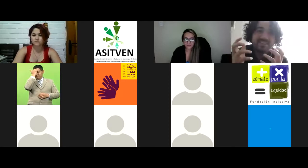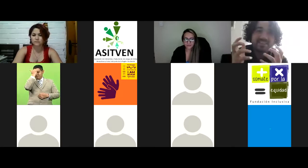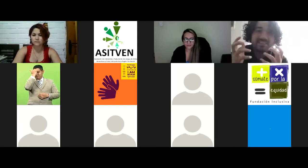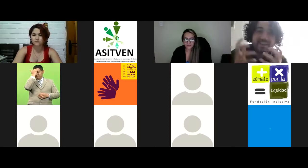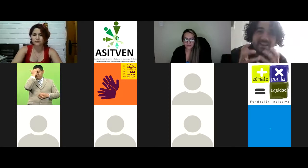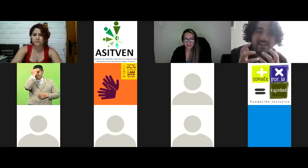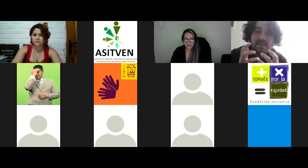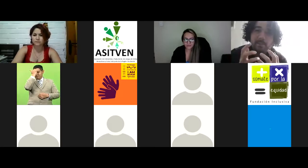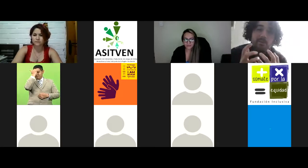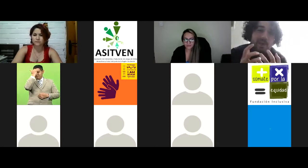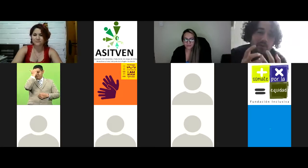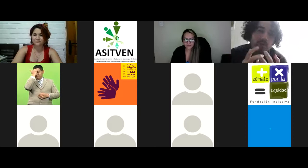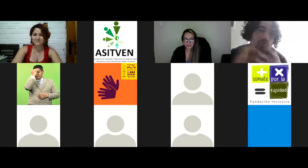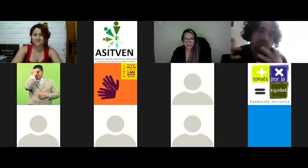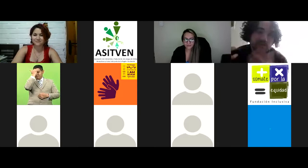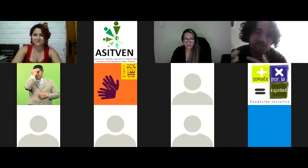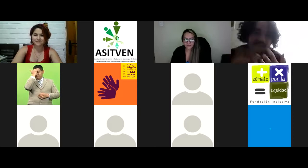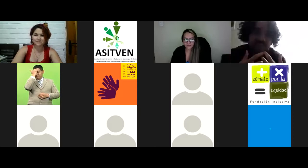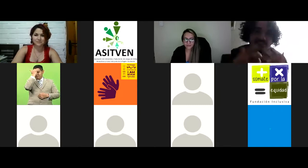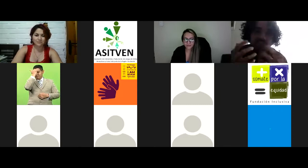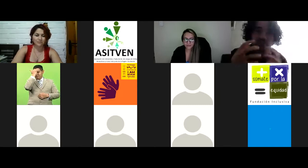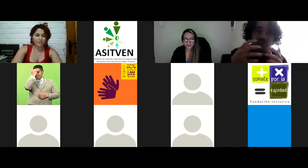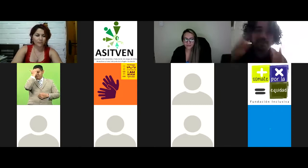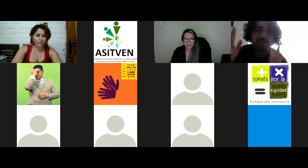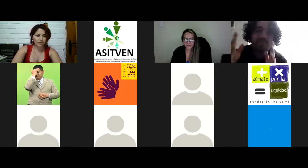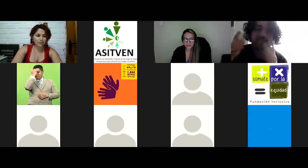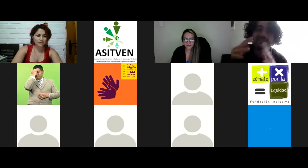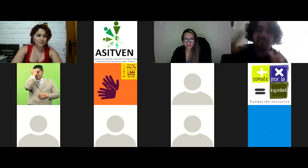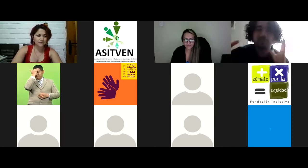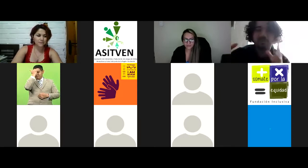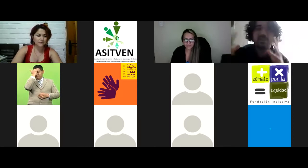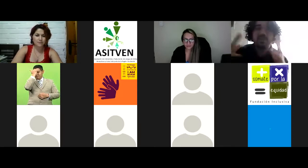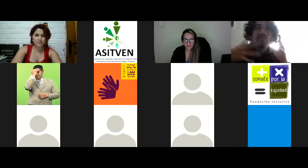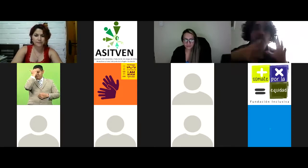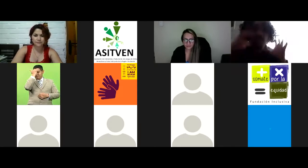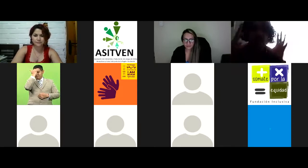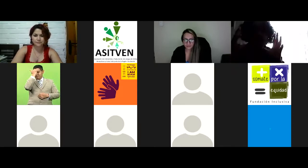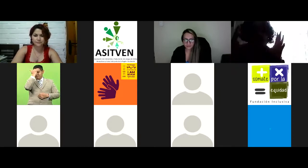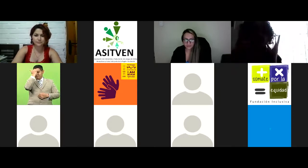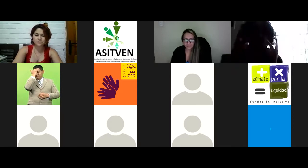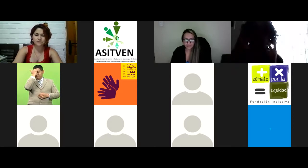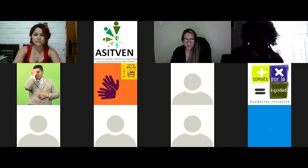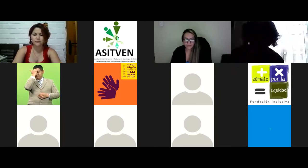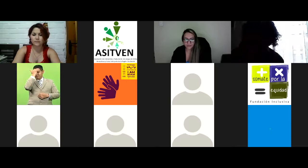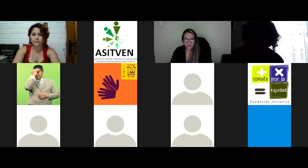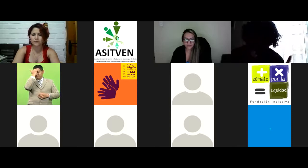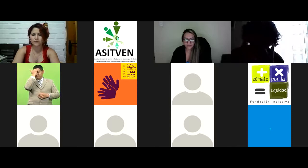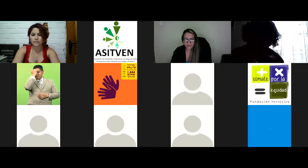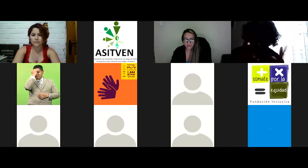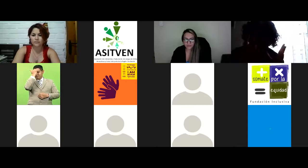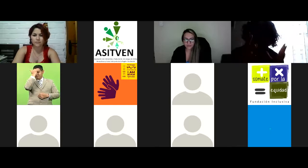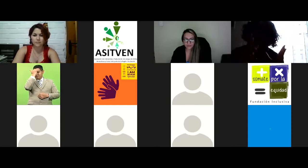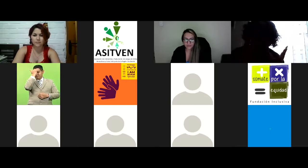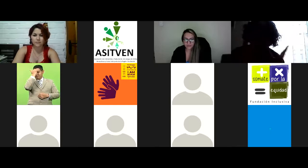la seña chilena. Pero ¿qué hago yo? Yo utilizo estrategia. Entonces yo digo, ya, pero si están diciendo, entonces yo voy a hacer como yo he visto que